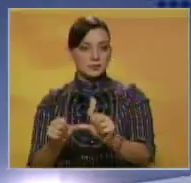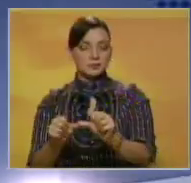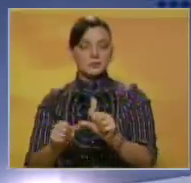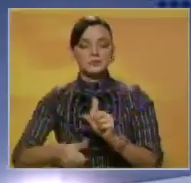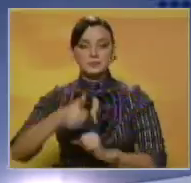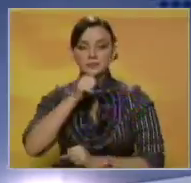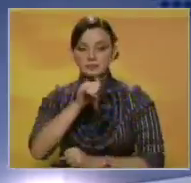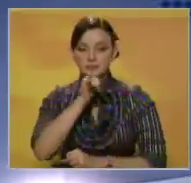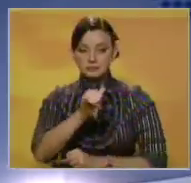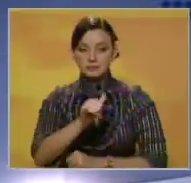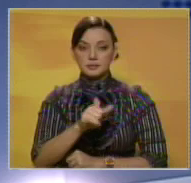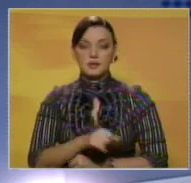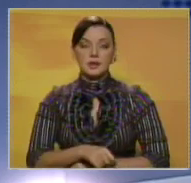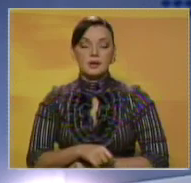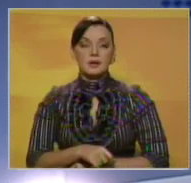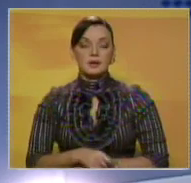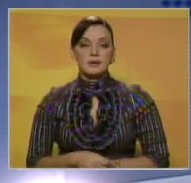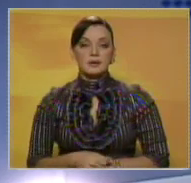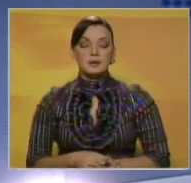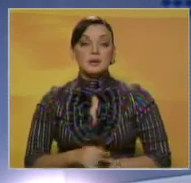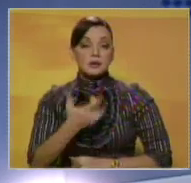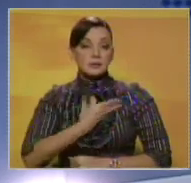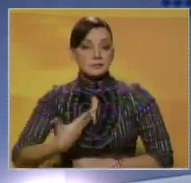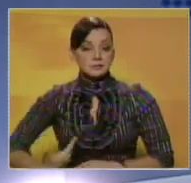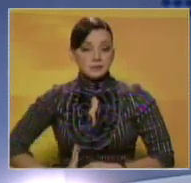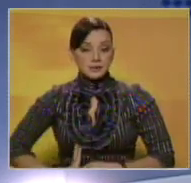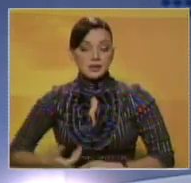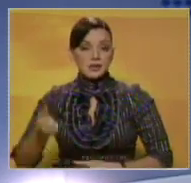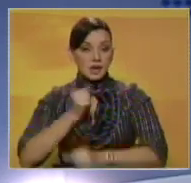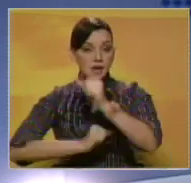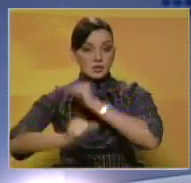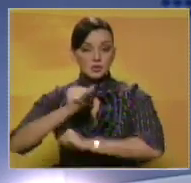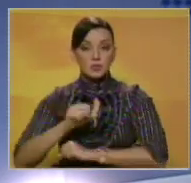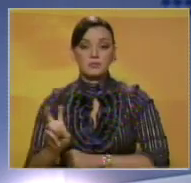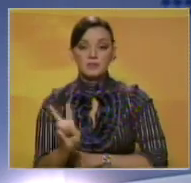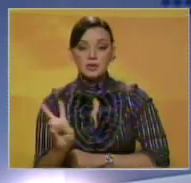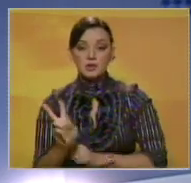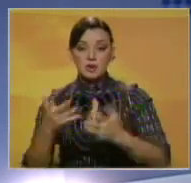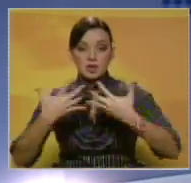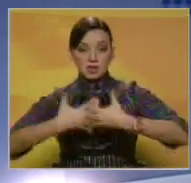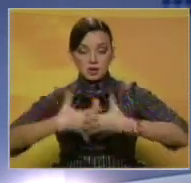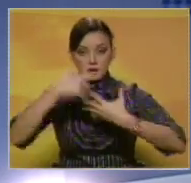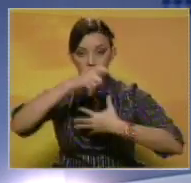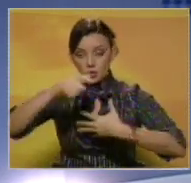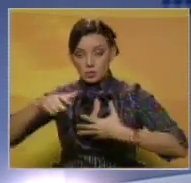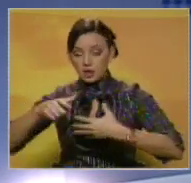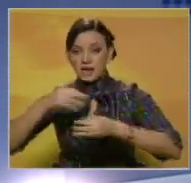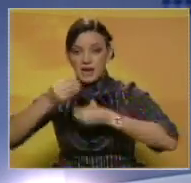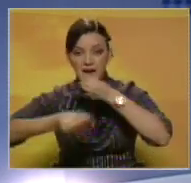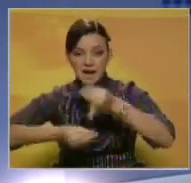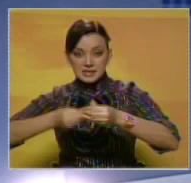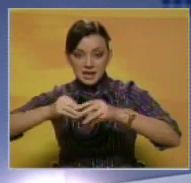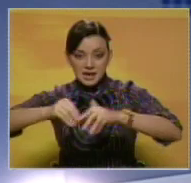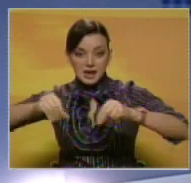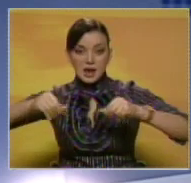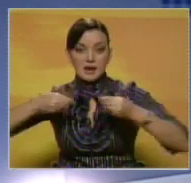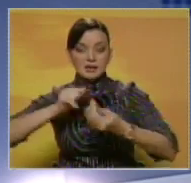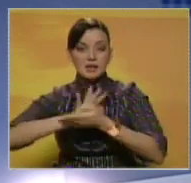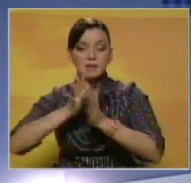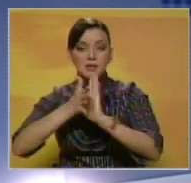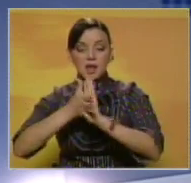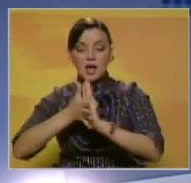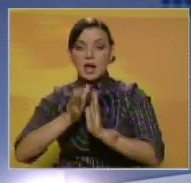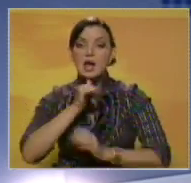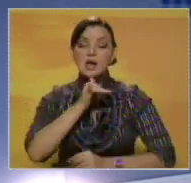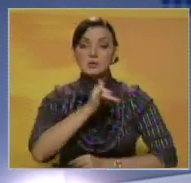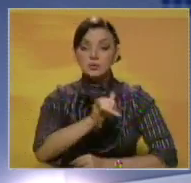Continuamos con más información en su noticiero Venevisión. El presidente de la Asociación Venezolana de Industriales de la Harina de Maíz, José Anzola, anunció que